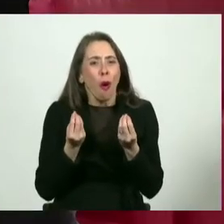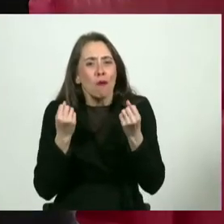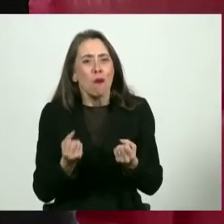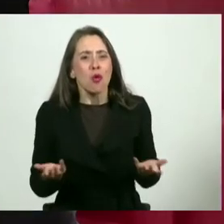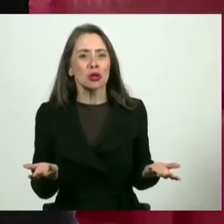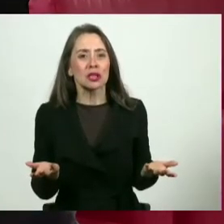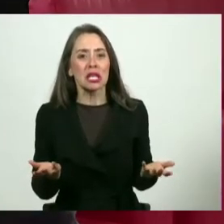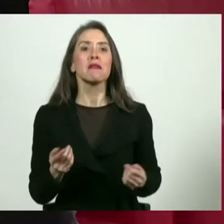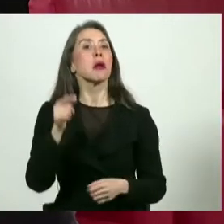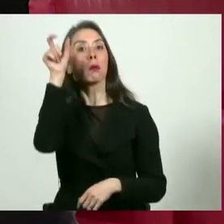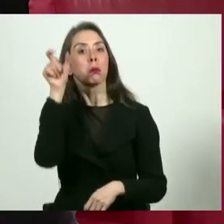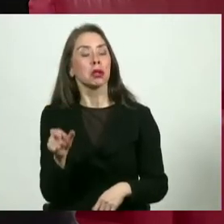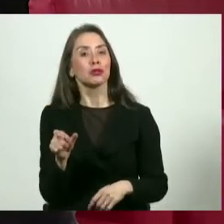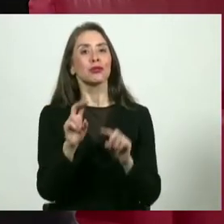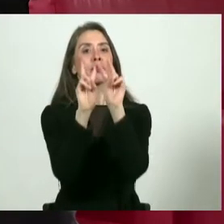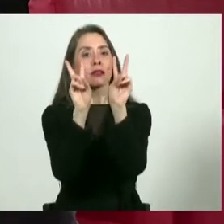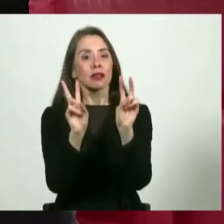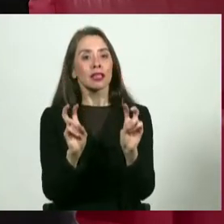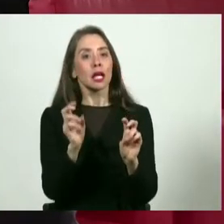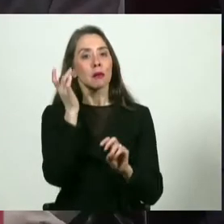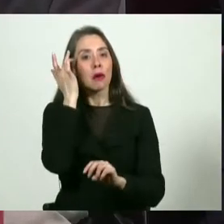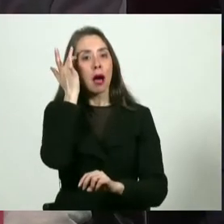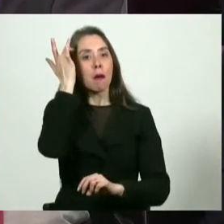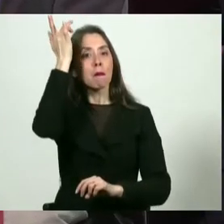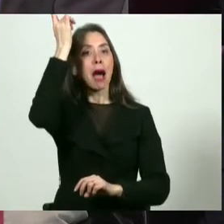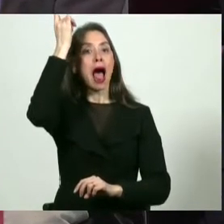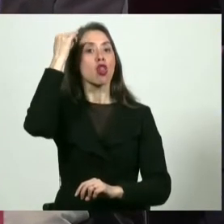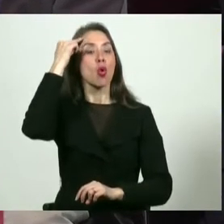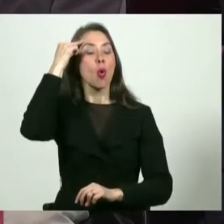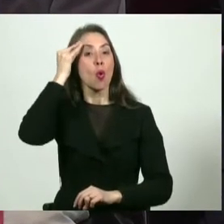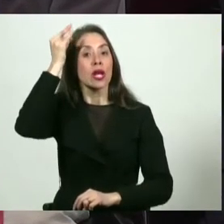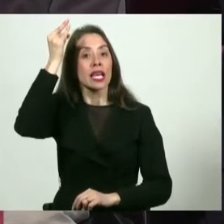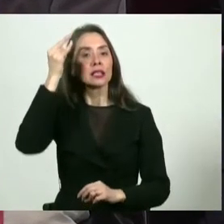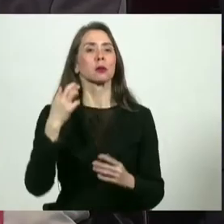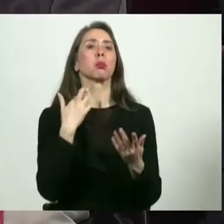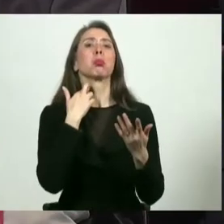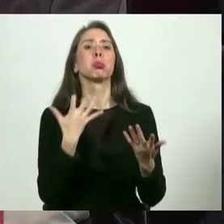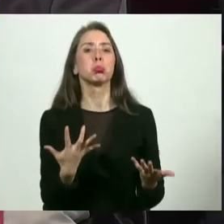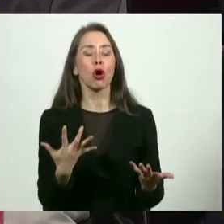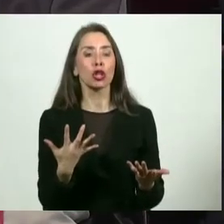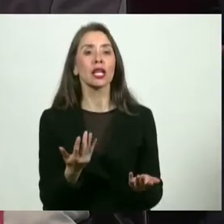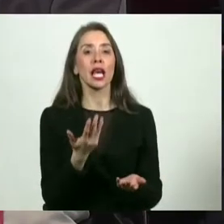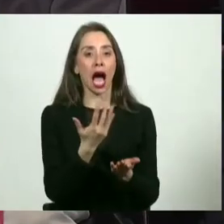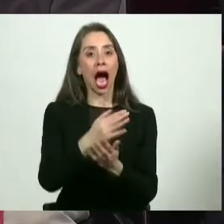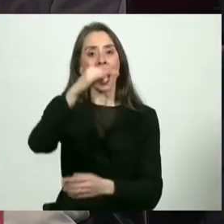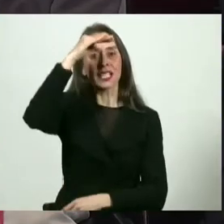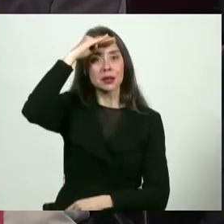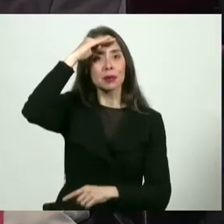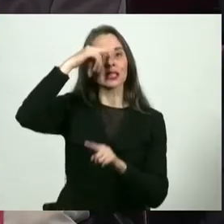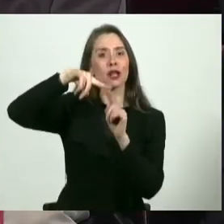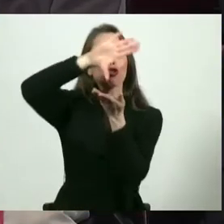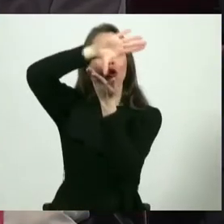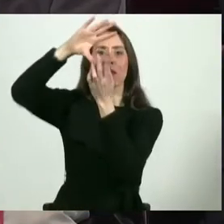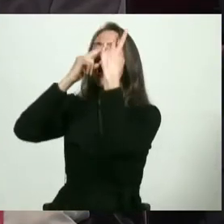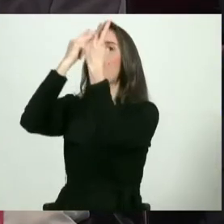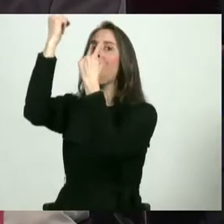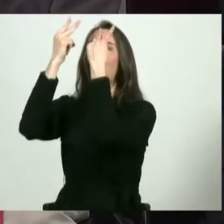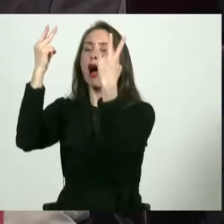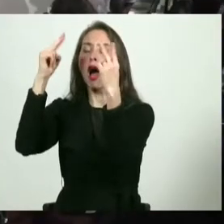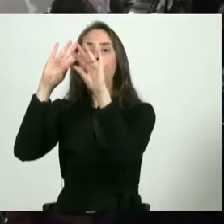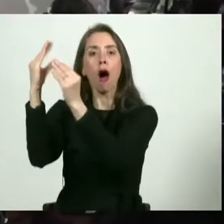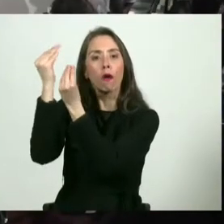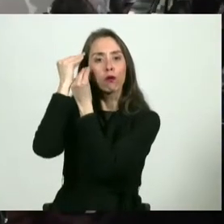Si no tiene, hay un tema también de madurez. Entonces yo digo, ¿por qué? Si tenemos experiencia en otros países en que